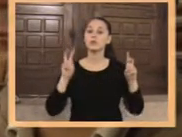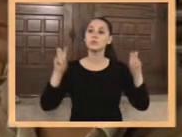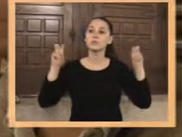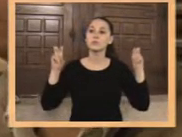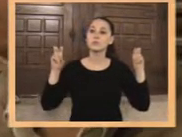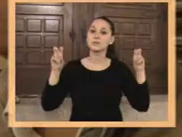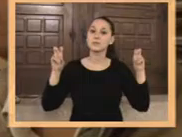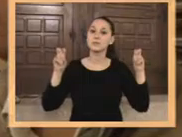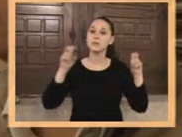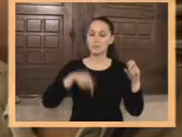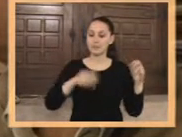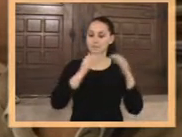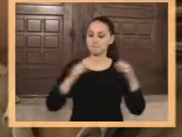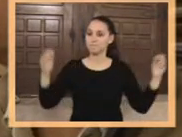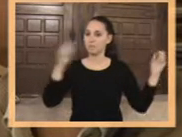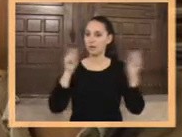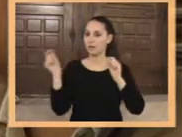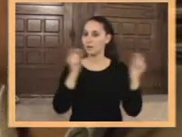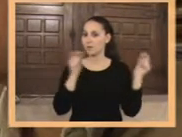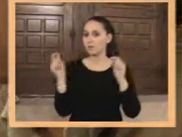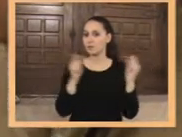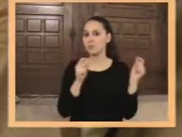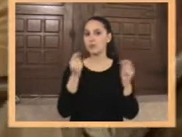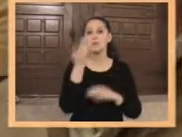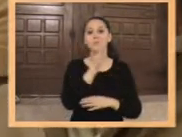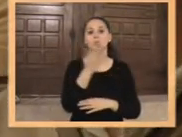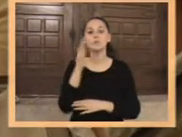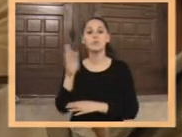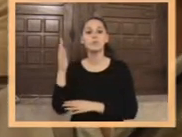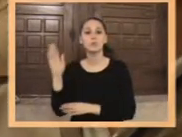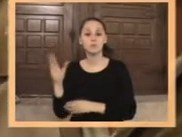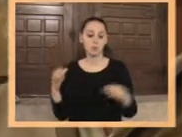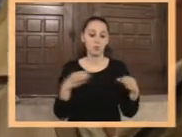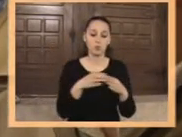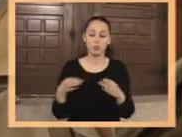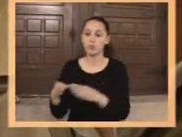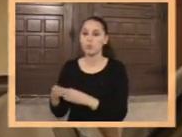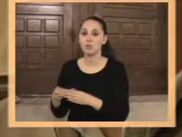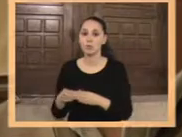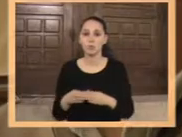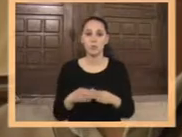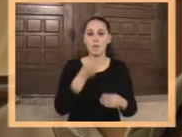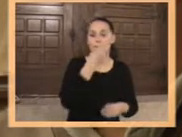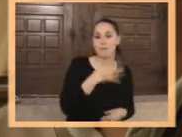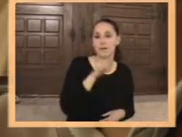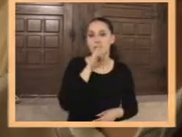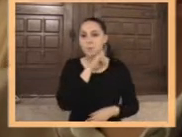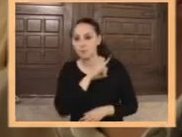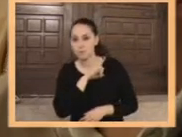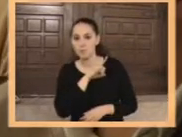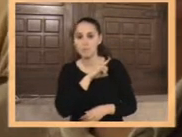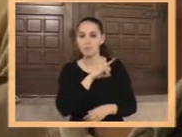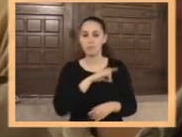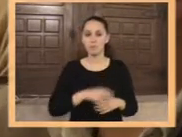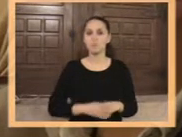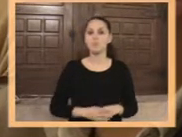de que el Pleno se manifieste cada grupo en el sentido de si le parece bien o mal que la Junta de Extremadura quiera